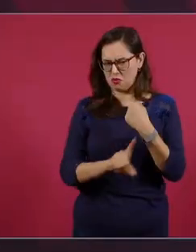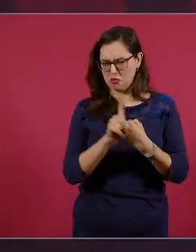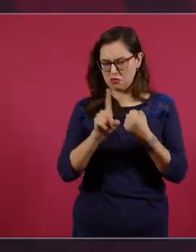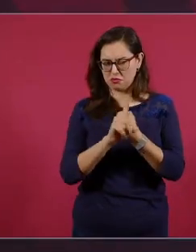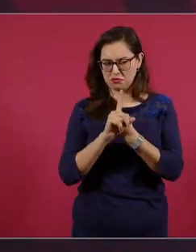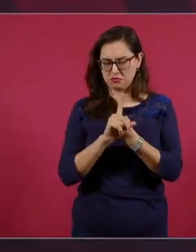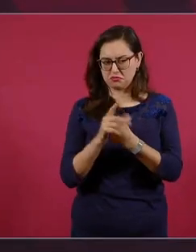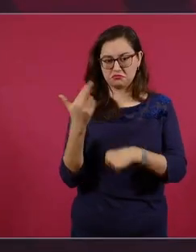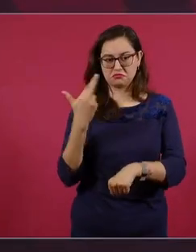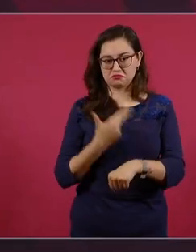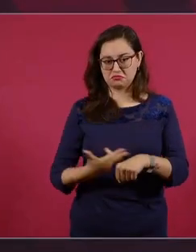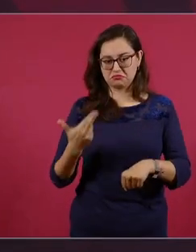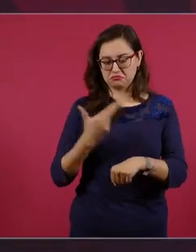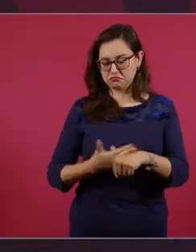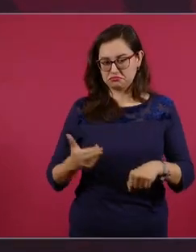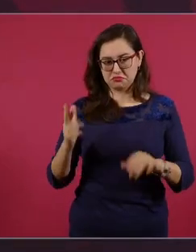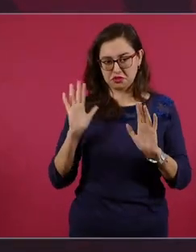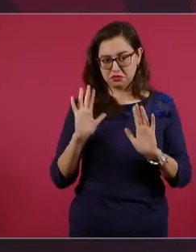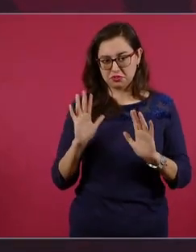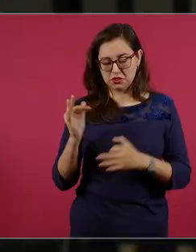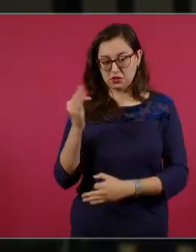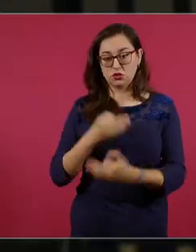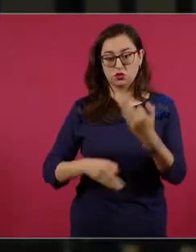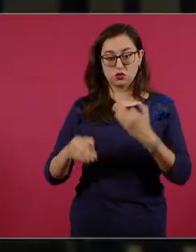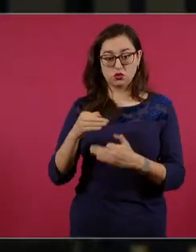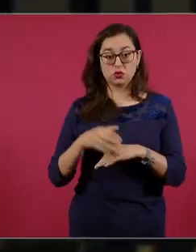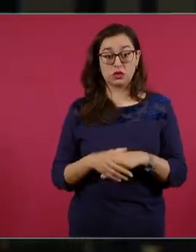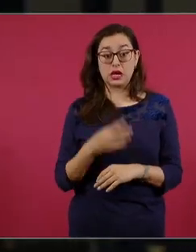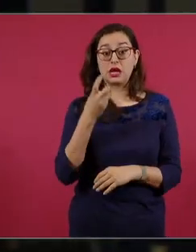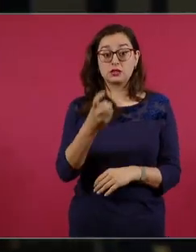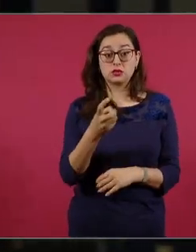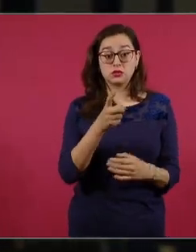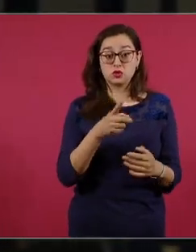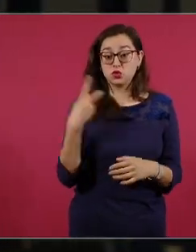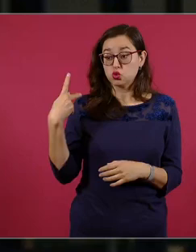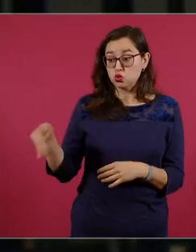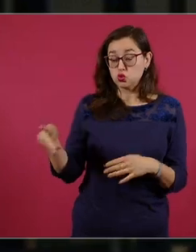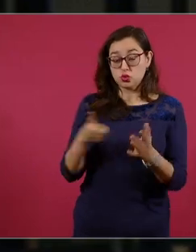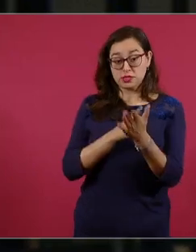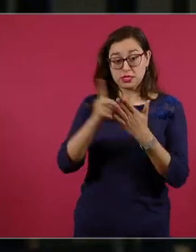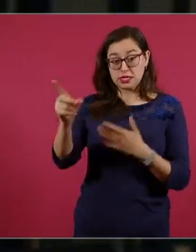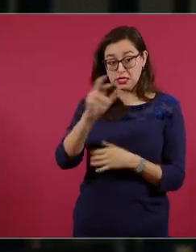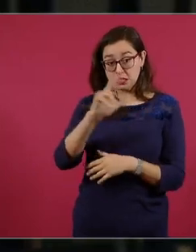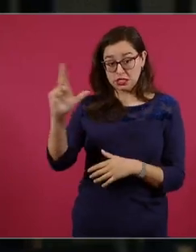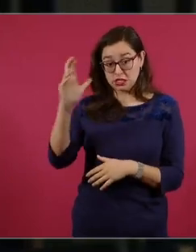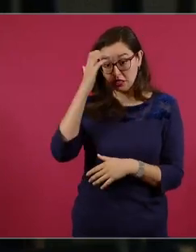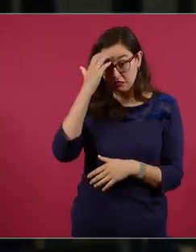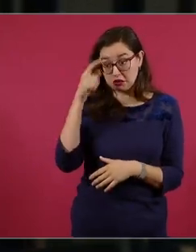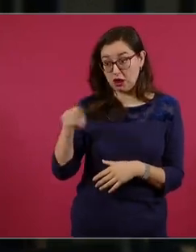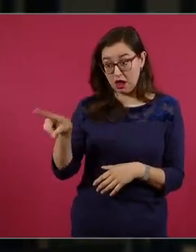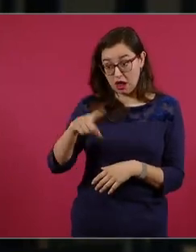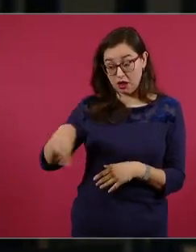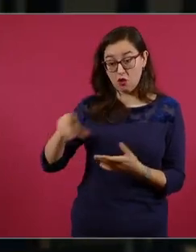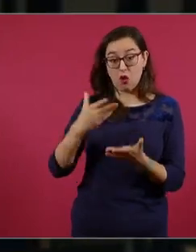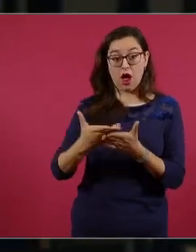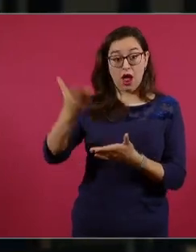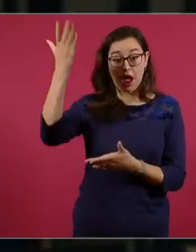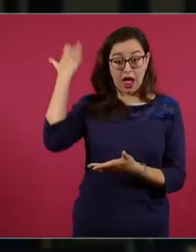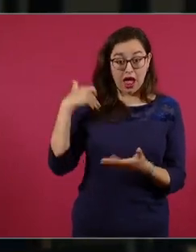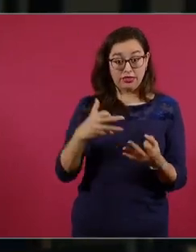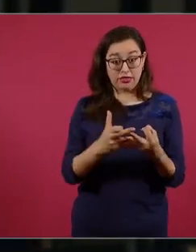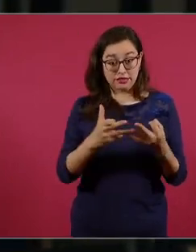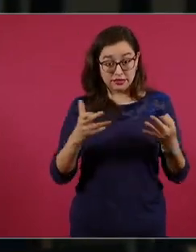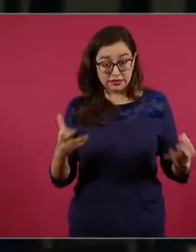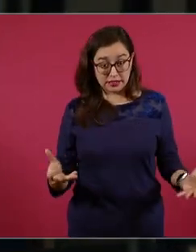y todo el mundo tiene derecho a hacerlo. Sí, que se le reconozcan sus derechos sobre la, ¿sí?, propiedad de estas tierras que perdieron